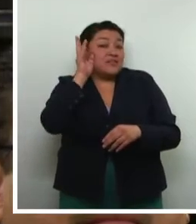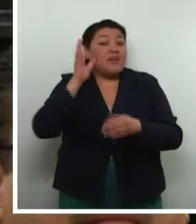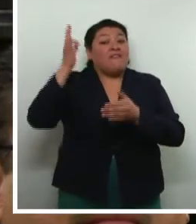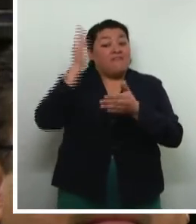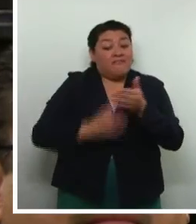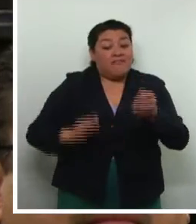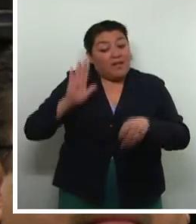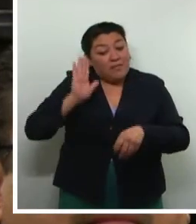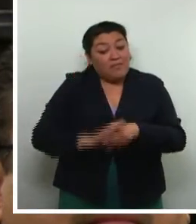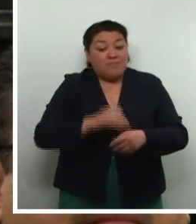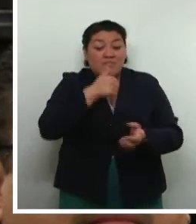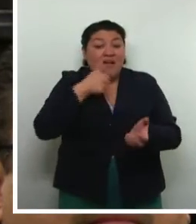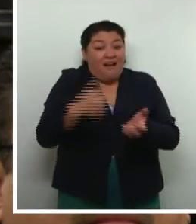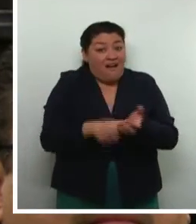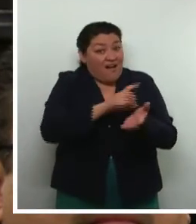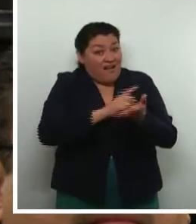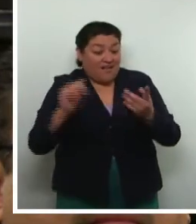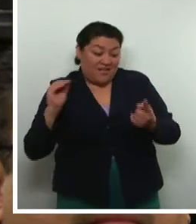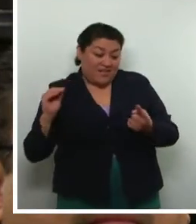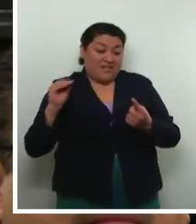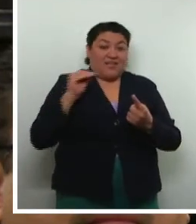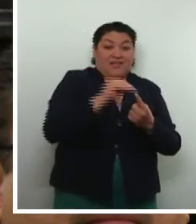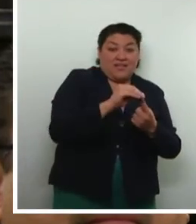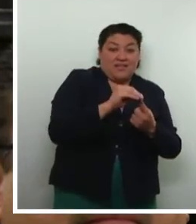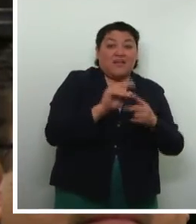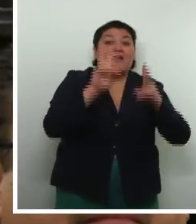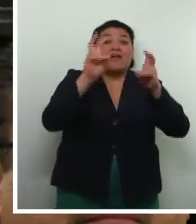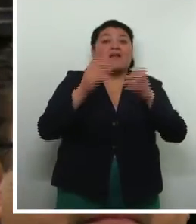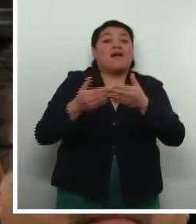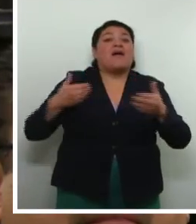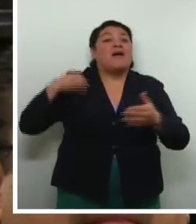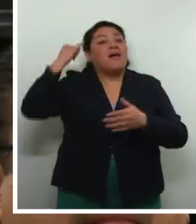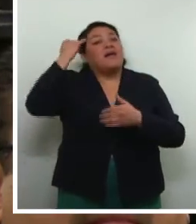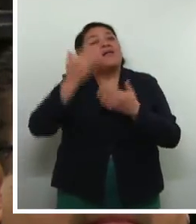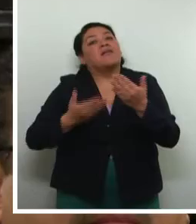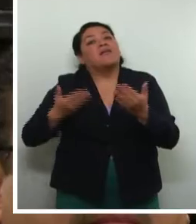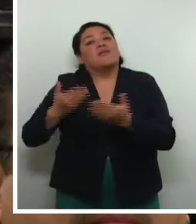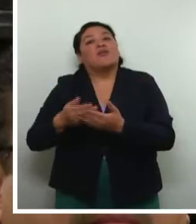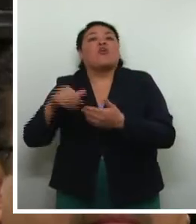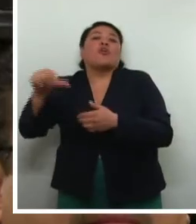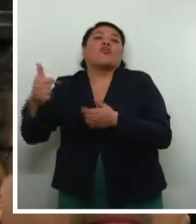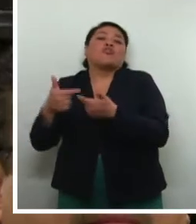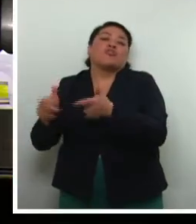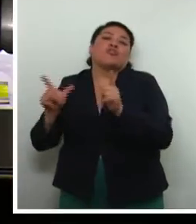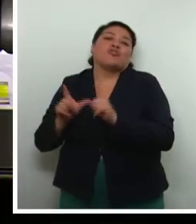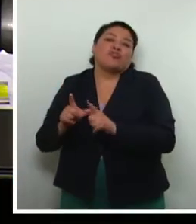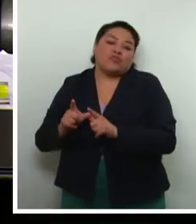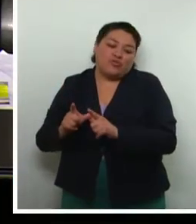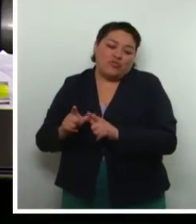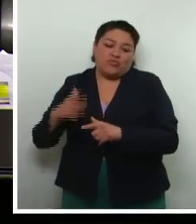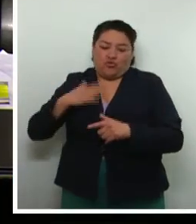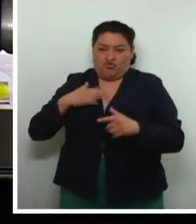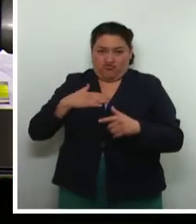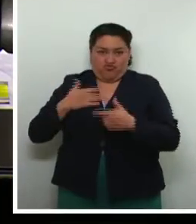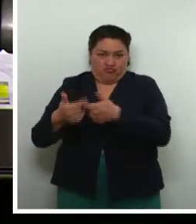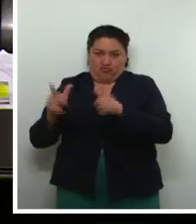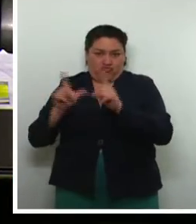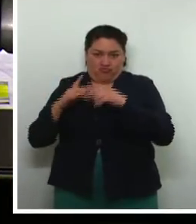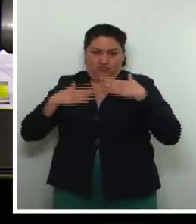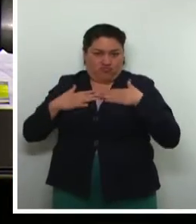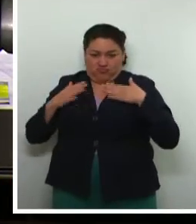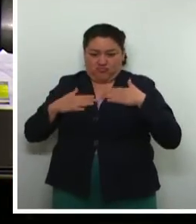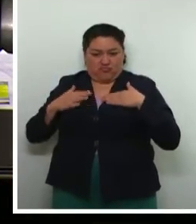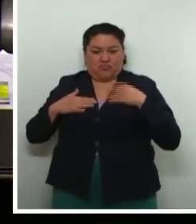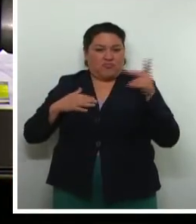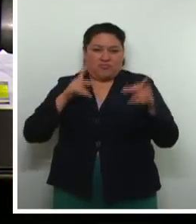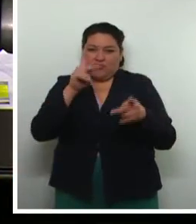en Comisión de Carta de Derechos fue reservado por otro grupo parlamentario distinto al que yo represento o al que representa la bancada